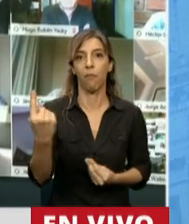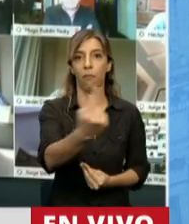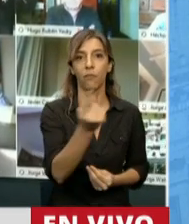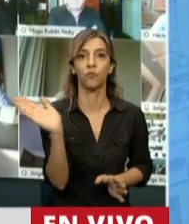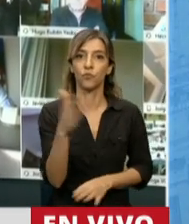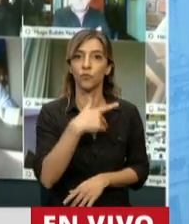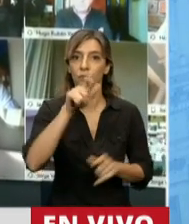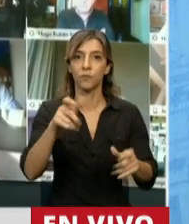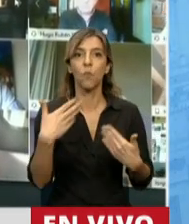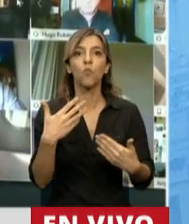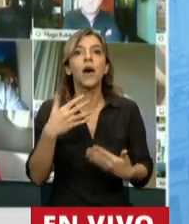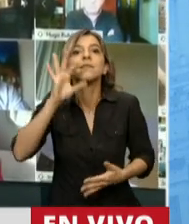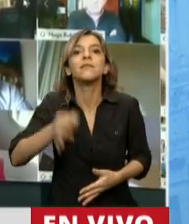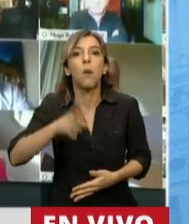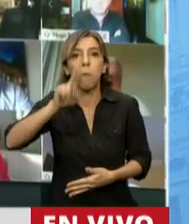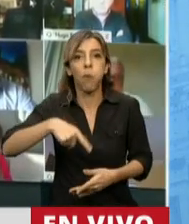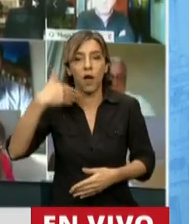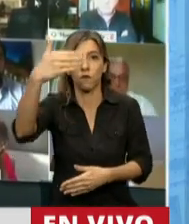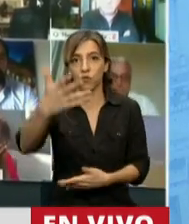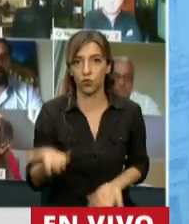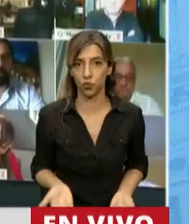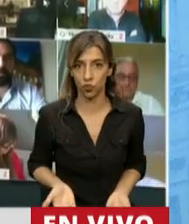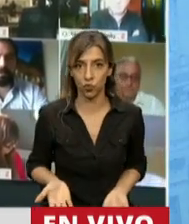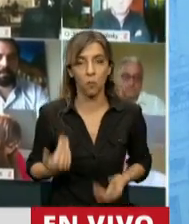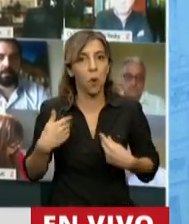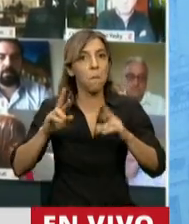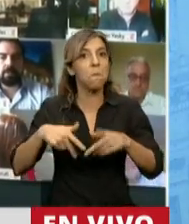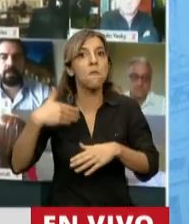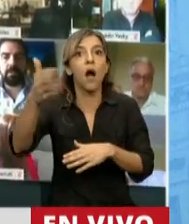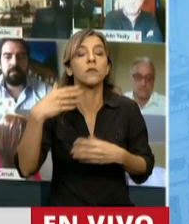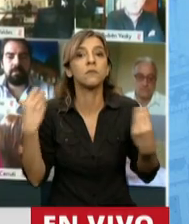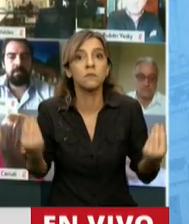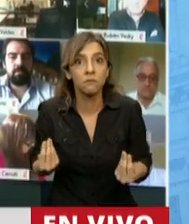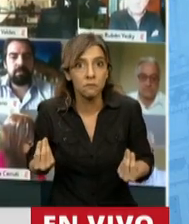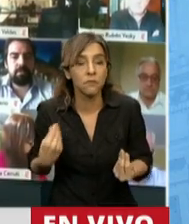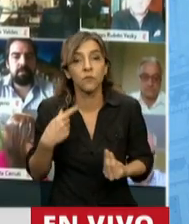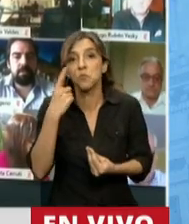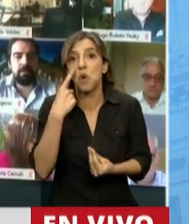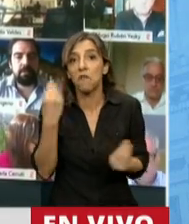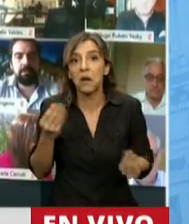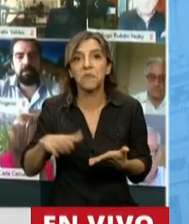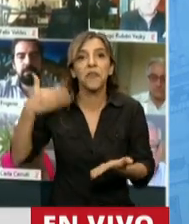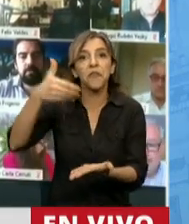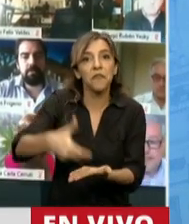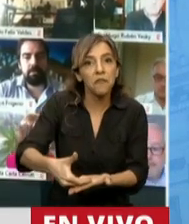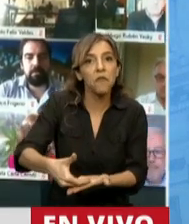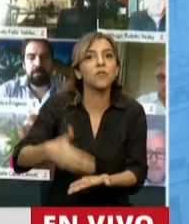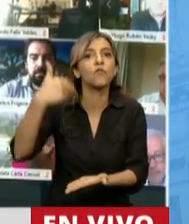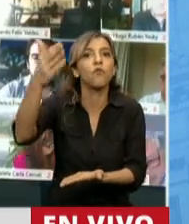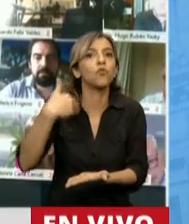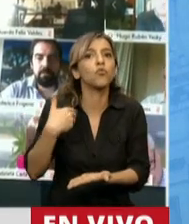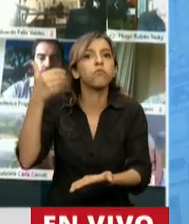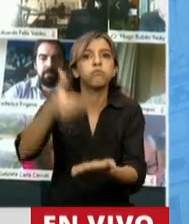ciudadano argentino y del mundo. Y también que este plan nuevo contemple cuál va a ser la inversión en